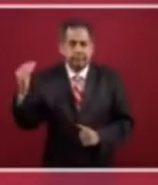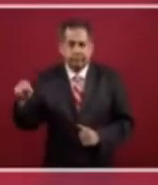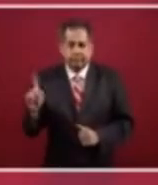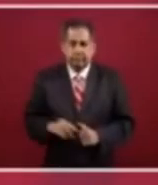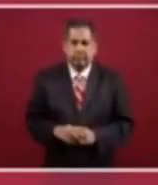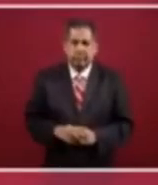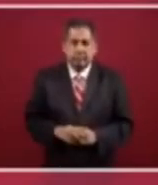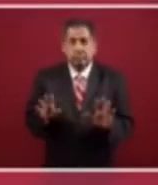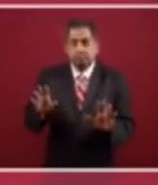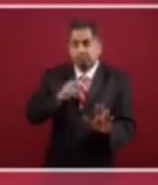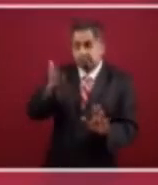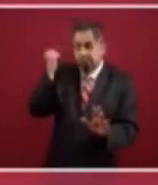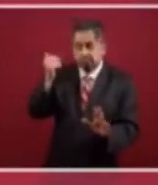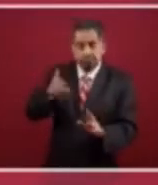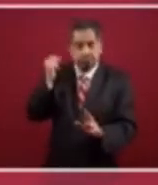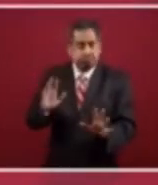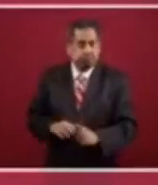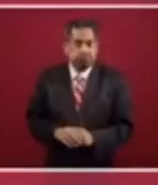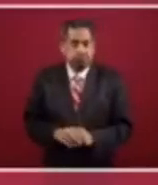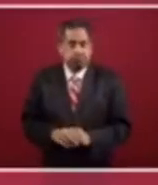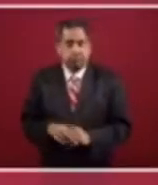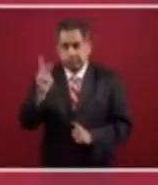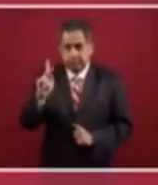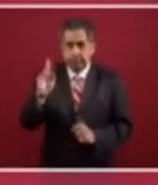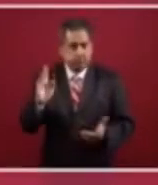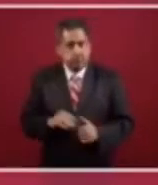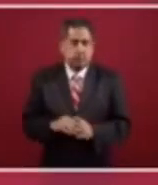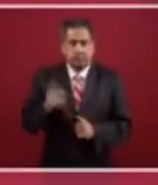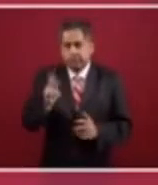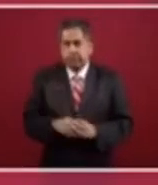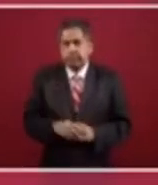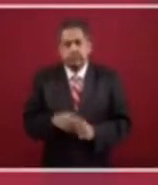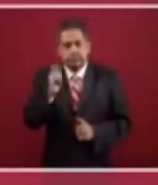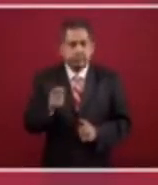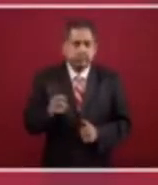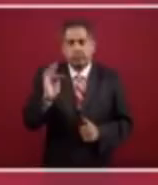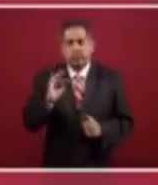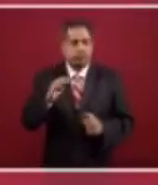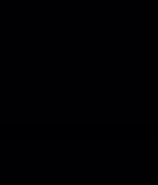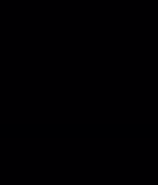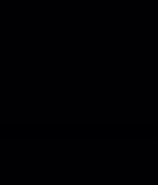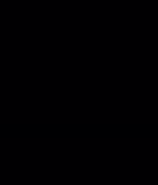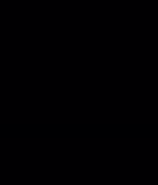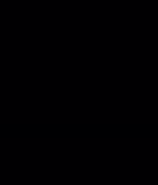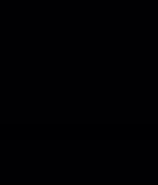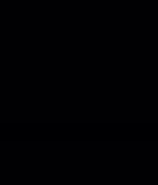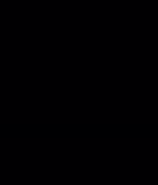conservadores? No sabemos. Pero pues son capaces de todo, ¿eh?